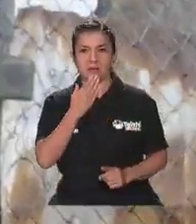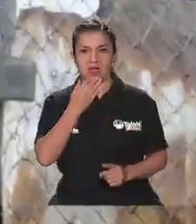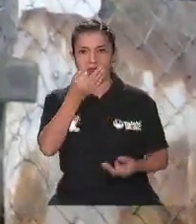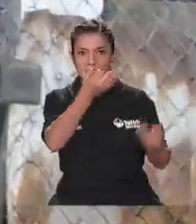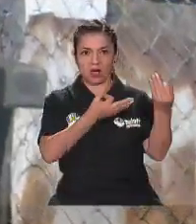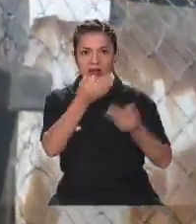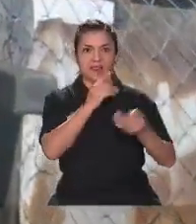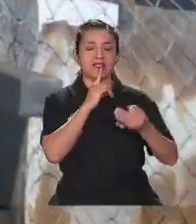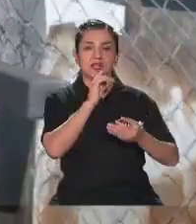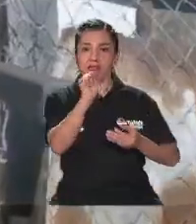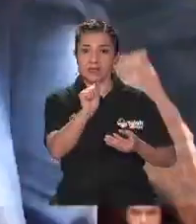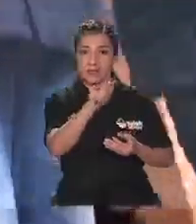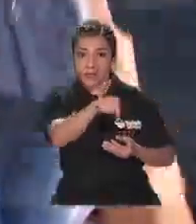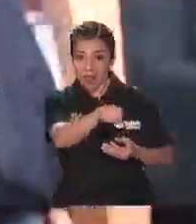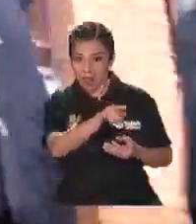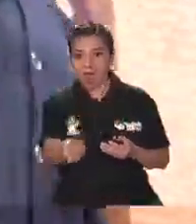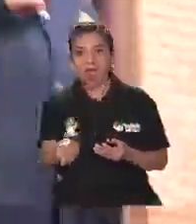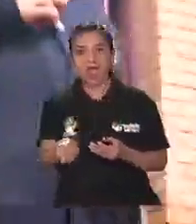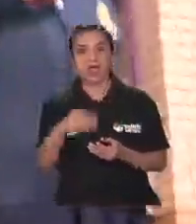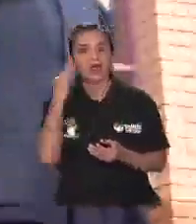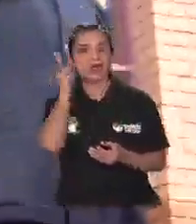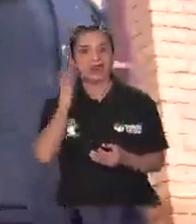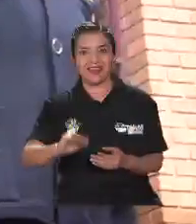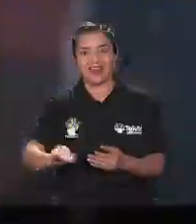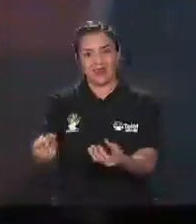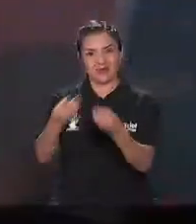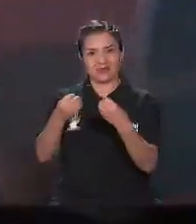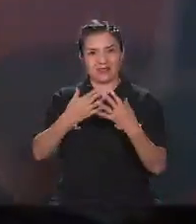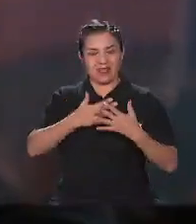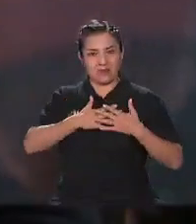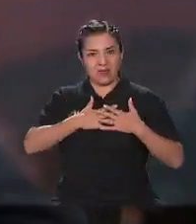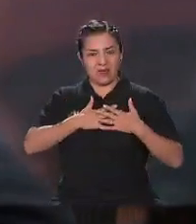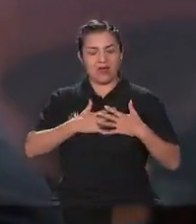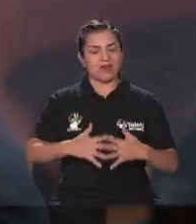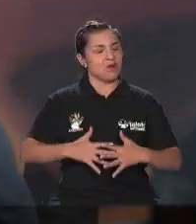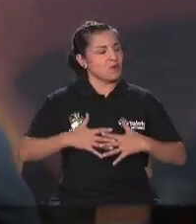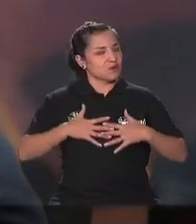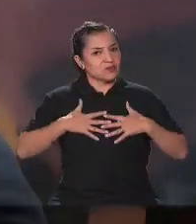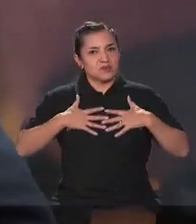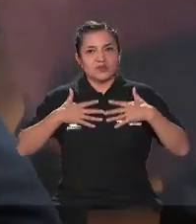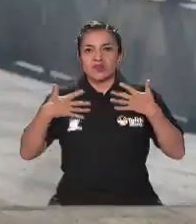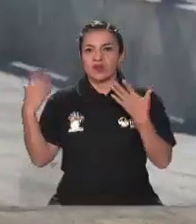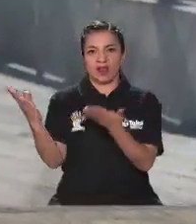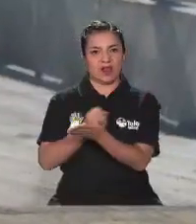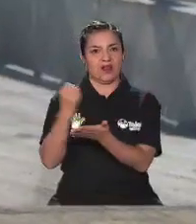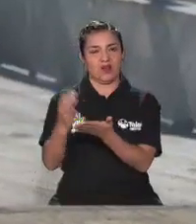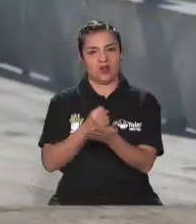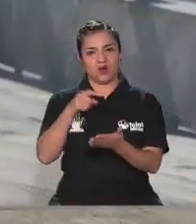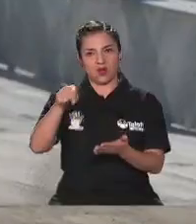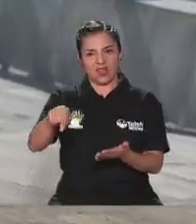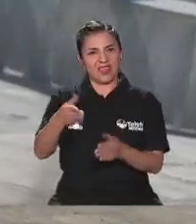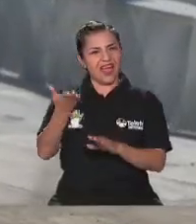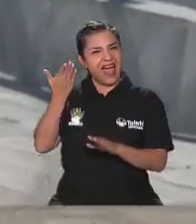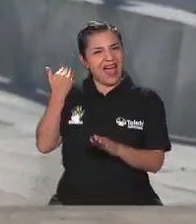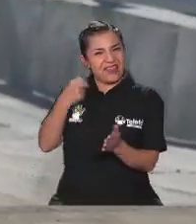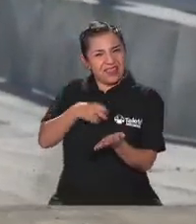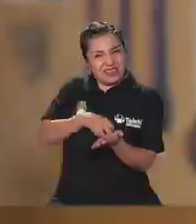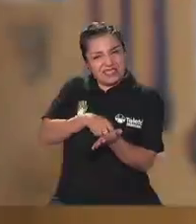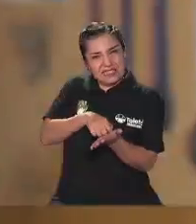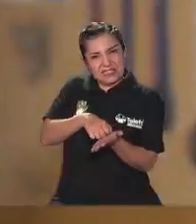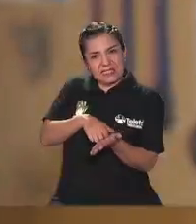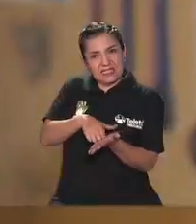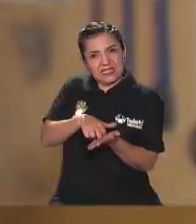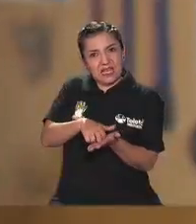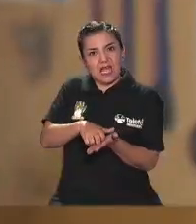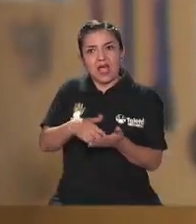me lo enseña a mí. Me emociona bastante cada logro que ella hace. Ella se arrastraba para movilizarse.